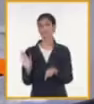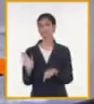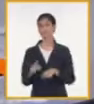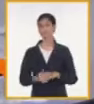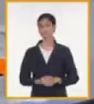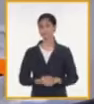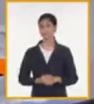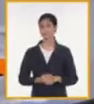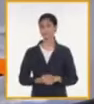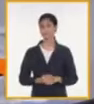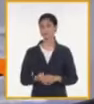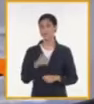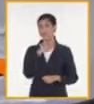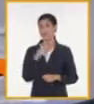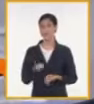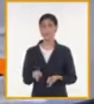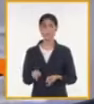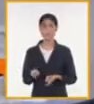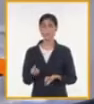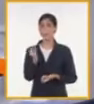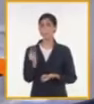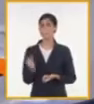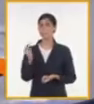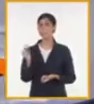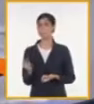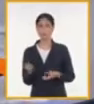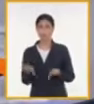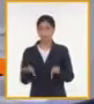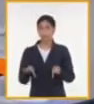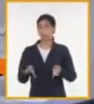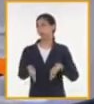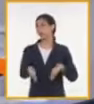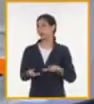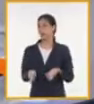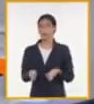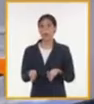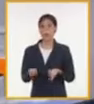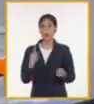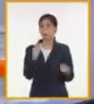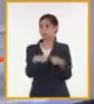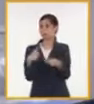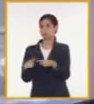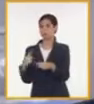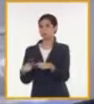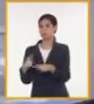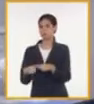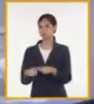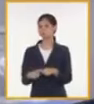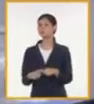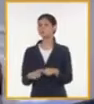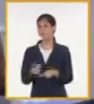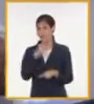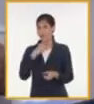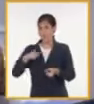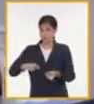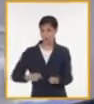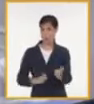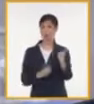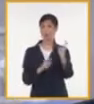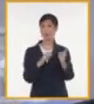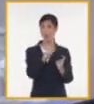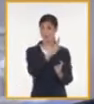impunidad con que actúa la toleran las organizaciones permanecen intactas desde triunfo la revolución hasta el presente el doble